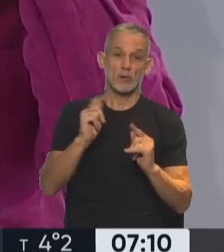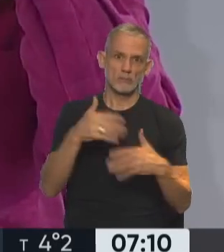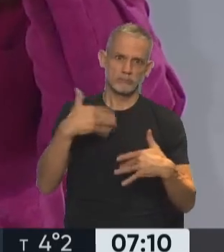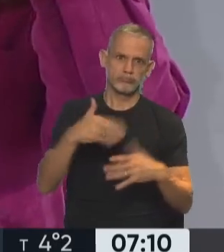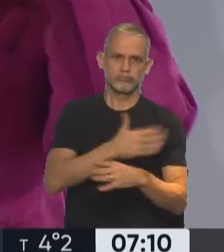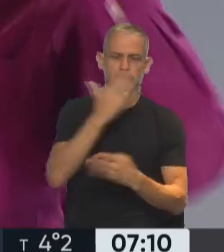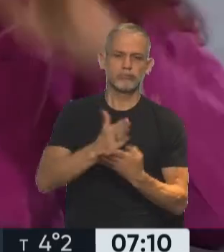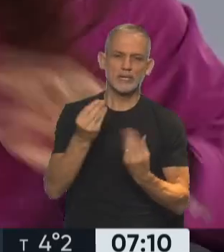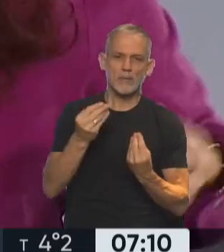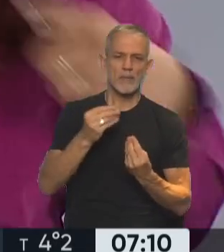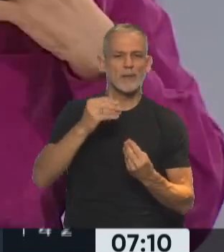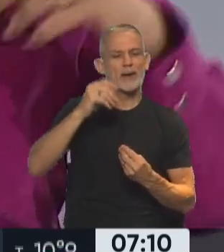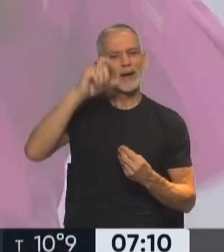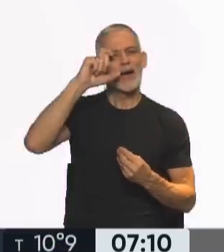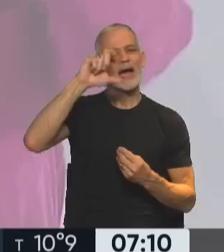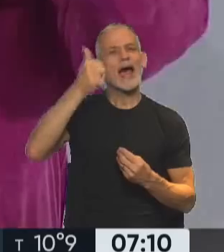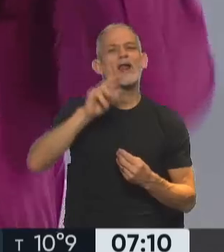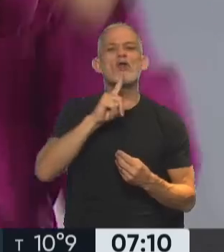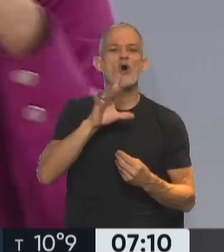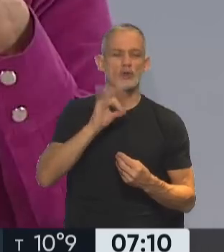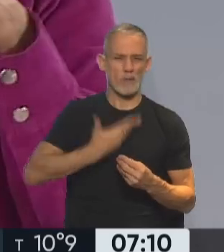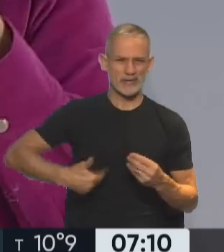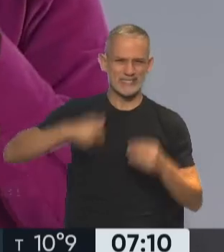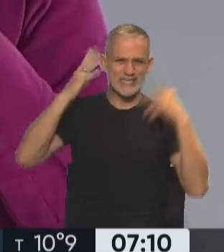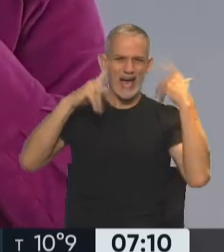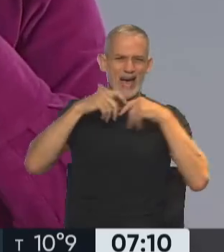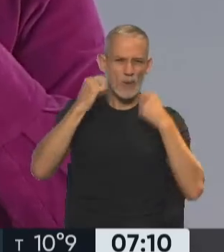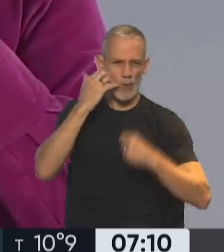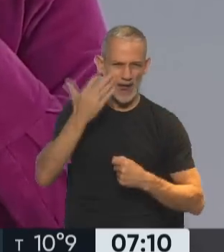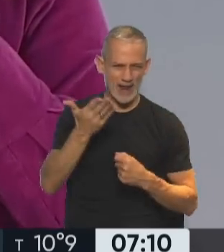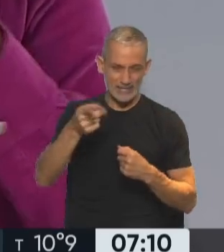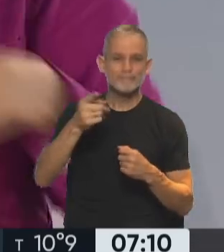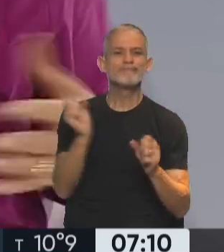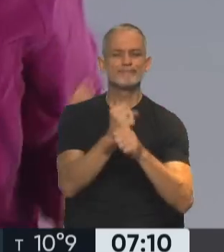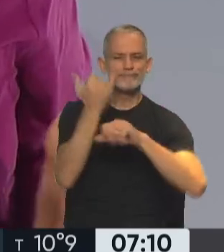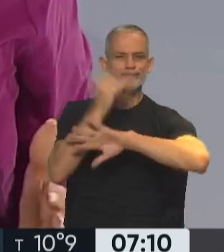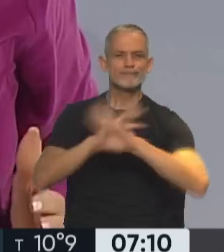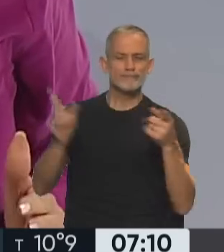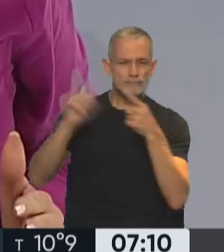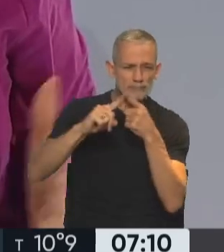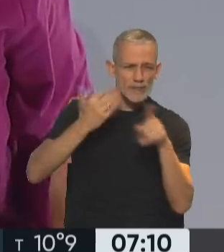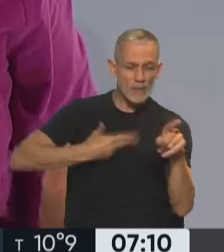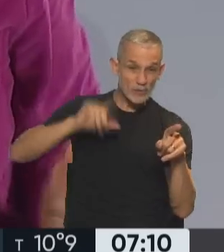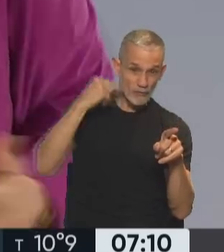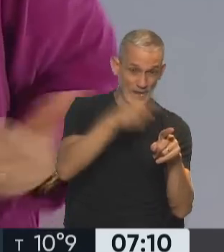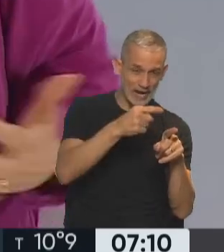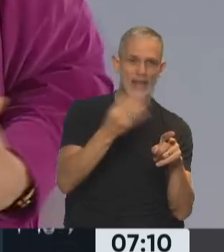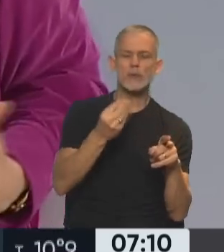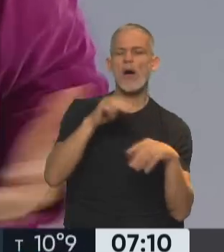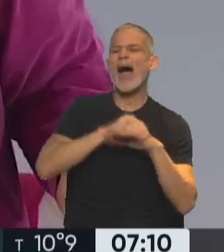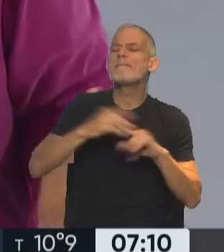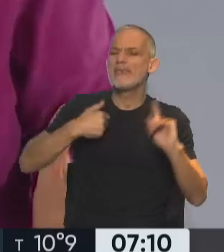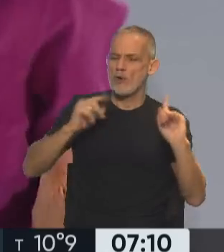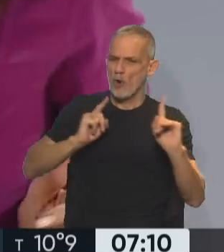que se concretara, a Estela de Carlotto, la presidenta de Abuelas de Plaza de Mayo, quien confirmó que se había comunicado con Alberto Fernández como